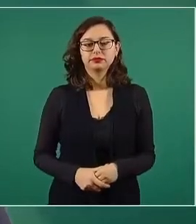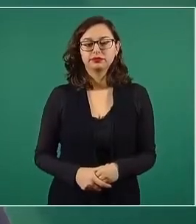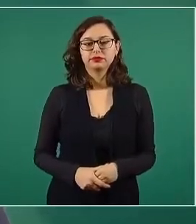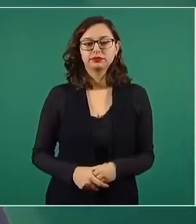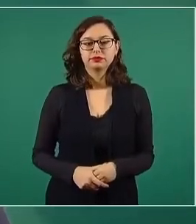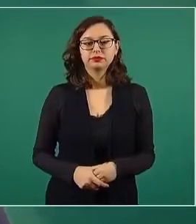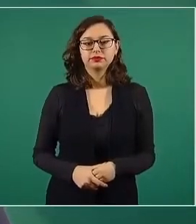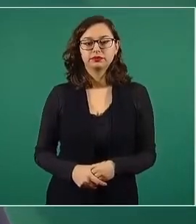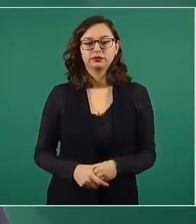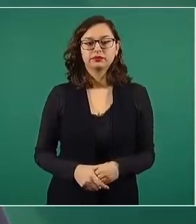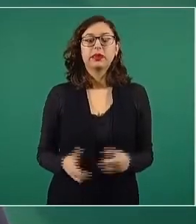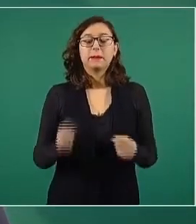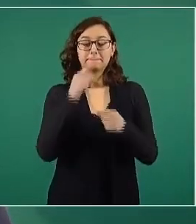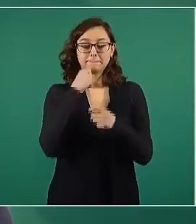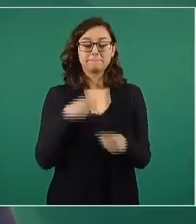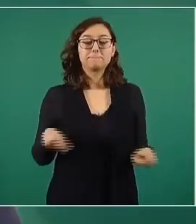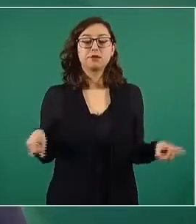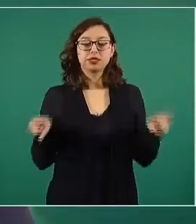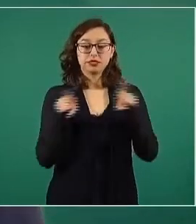y que no íbamos a